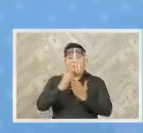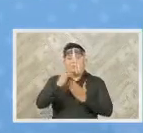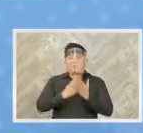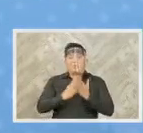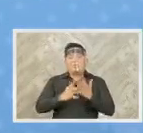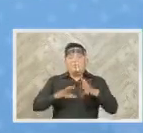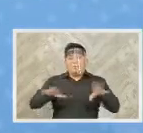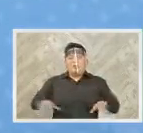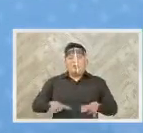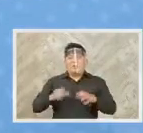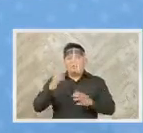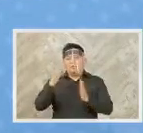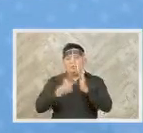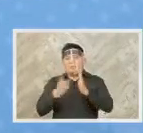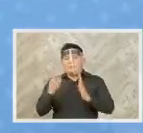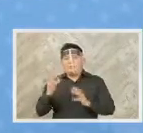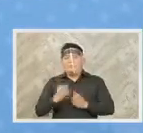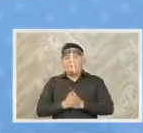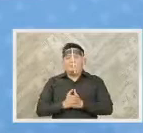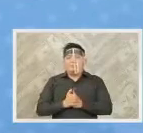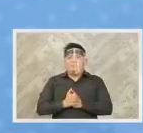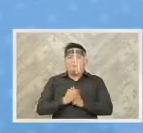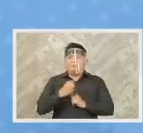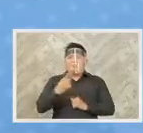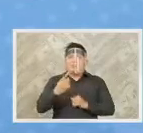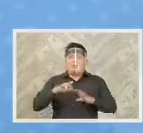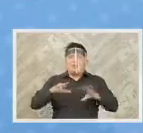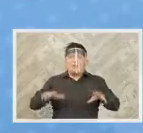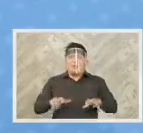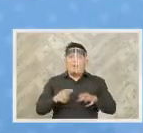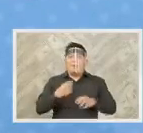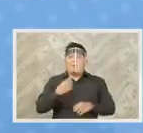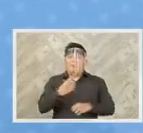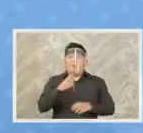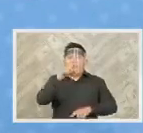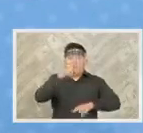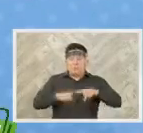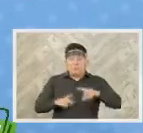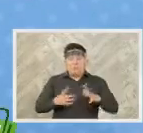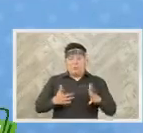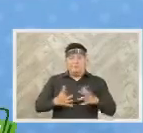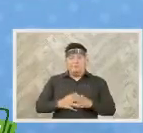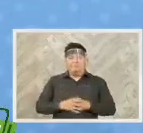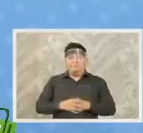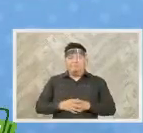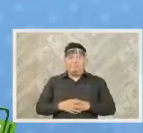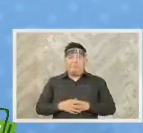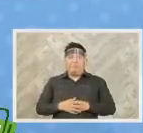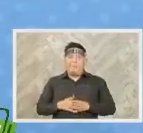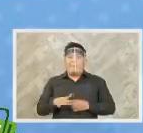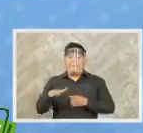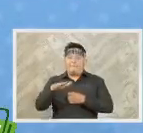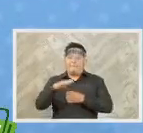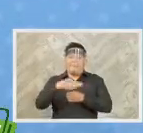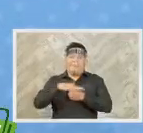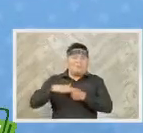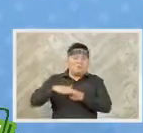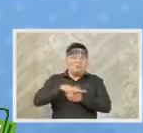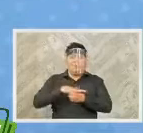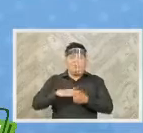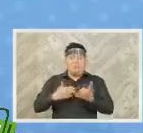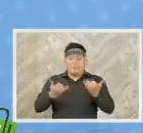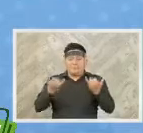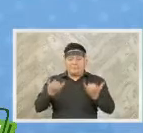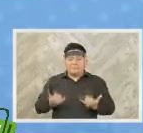La historia sin el COVID, pues no podríamos abordar esta situación en la que nos encontramos